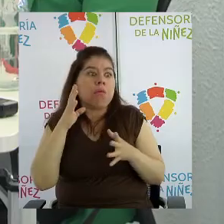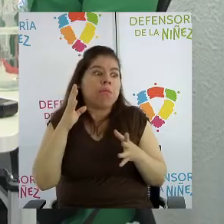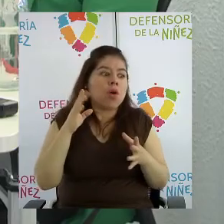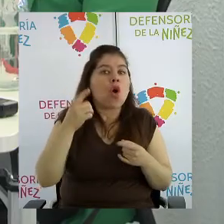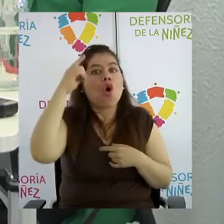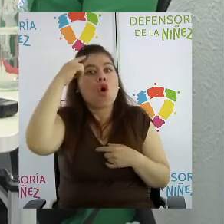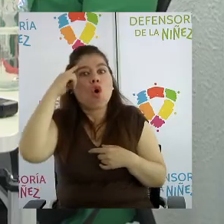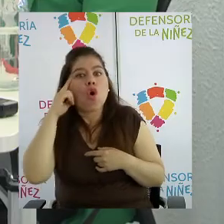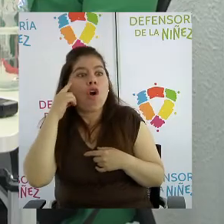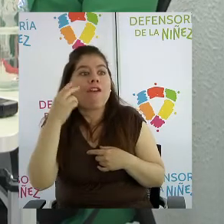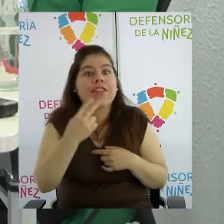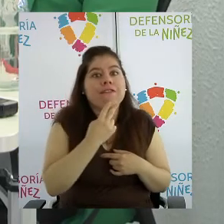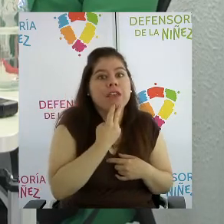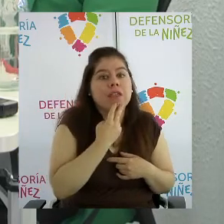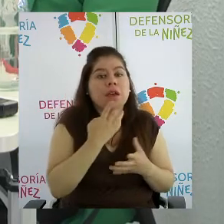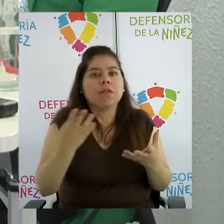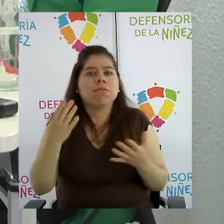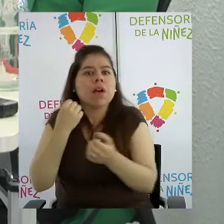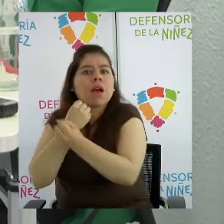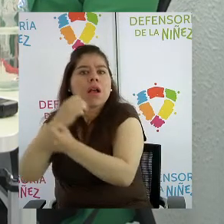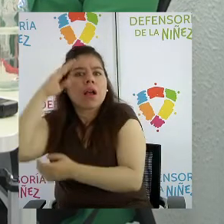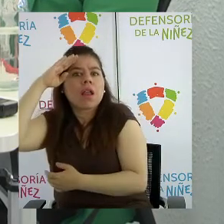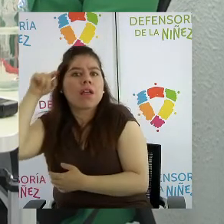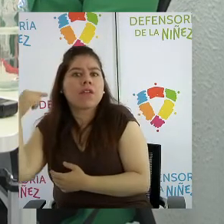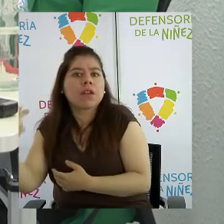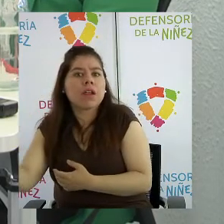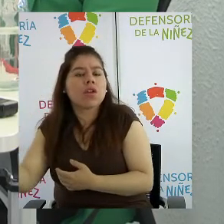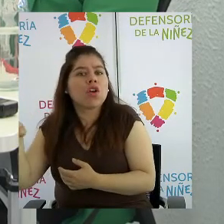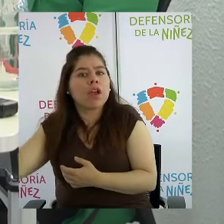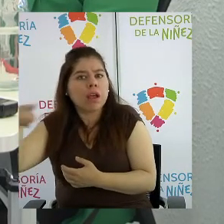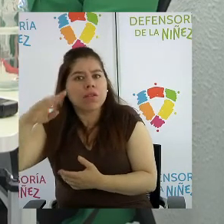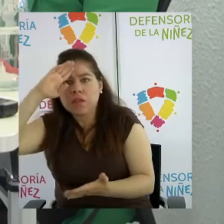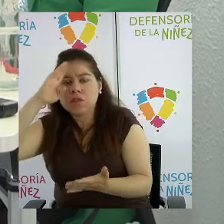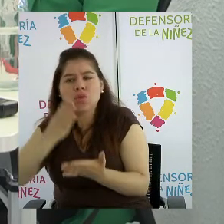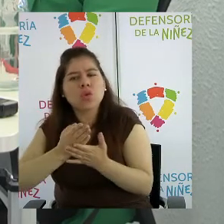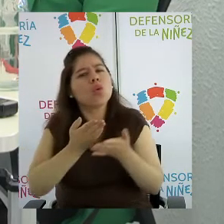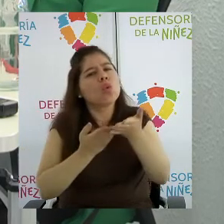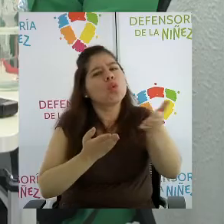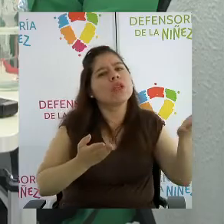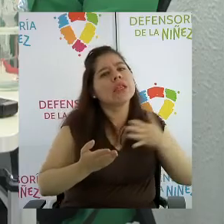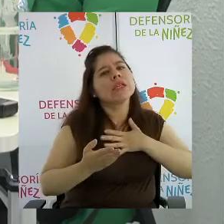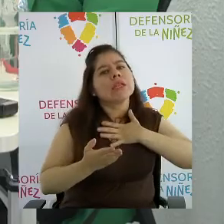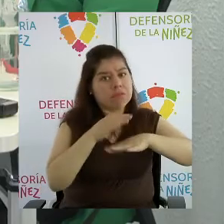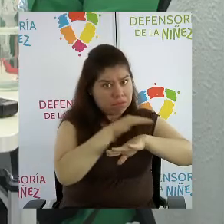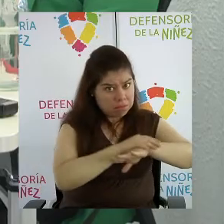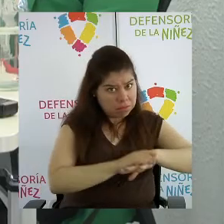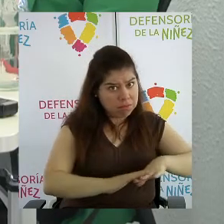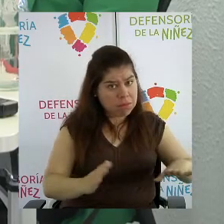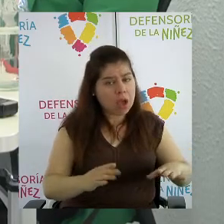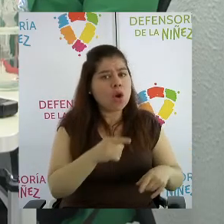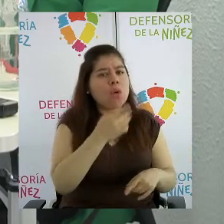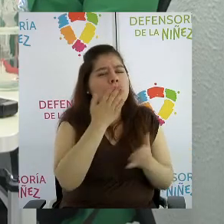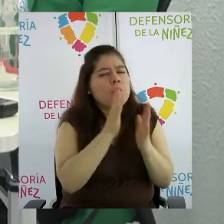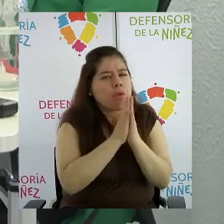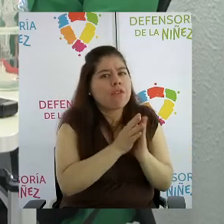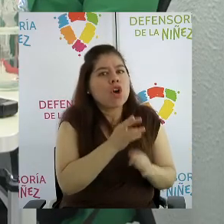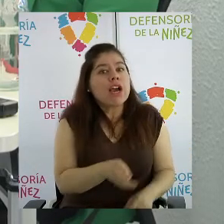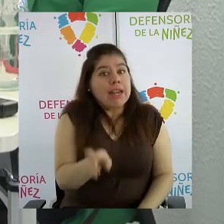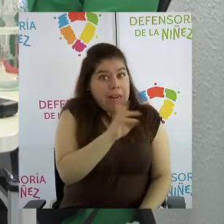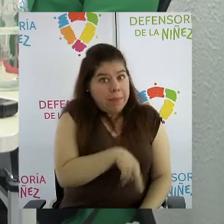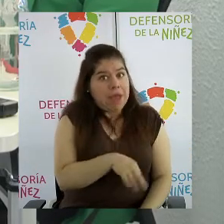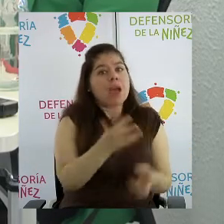Depende de Carabineros, en este caso del Carabinero de la Marcha como tal, ¿a ustedes los deja más tranquilos? Y también si nos podría repetir las